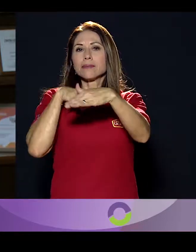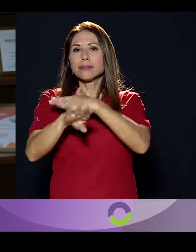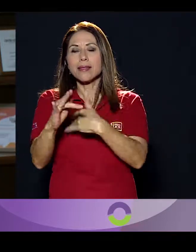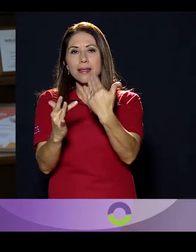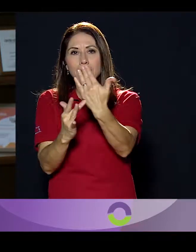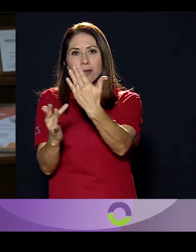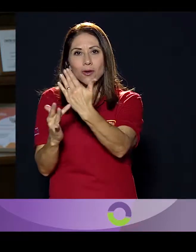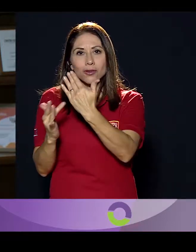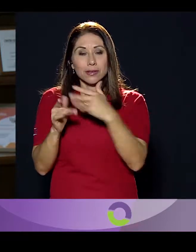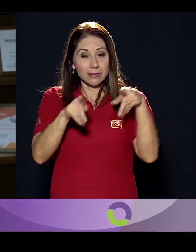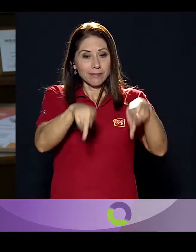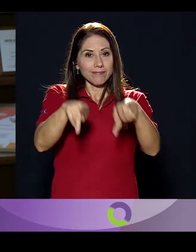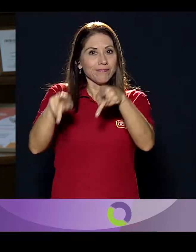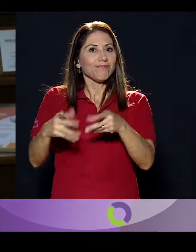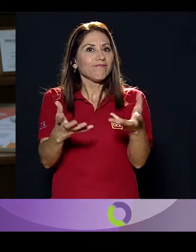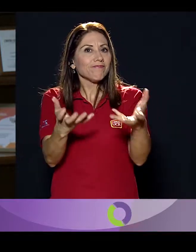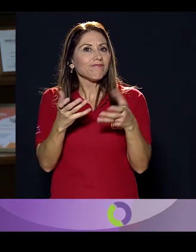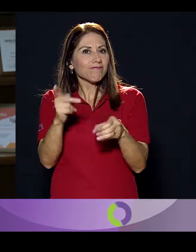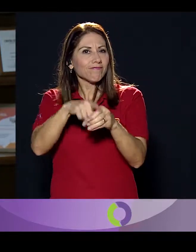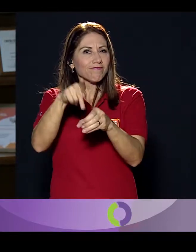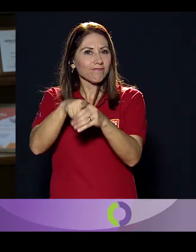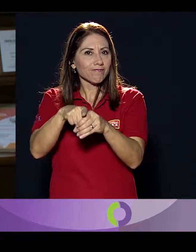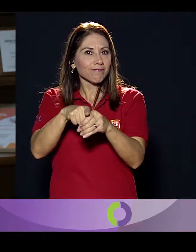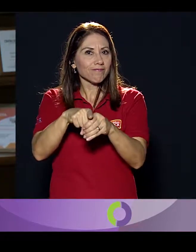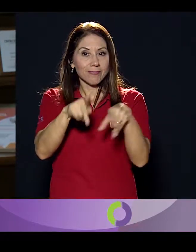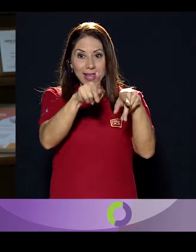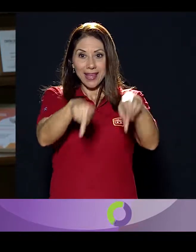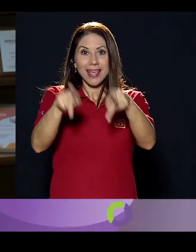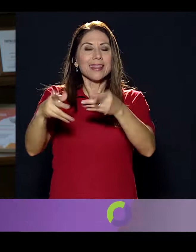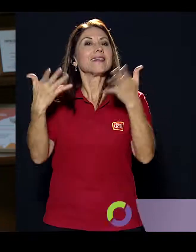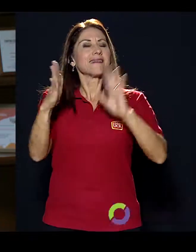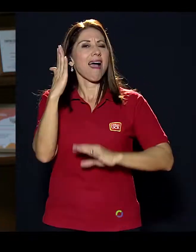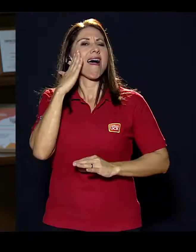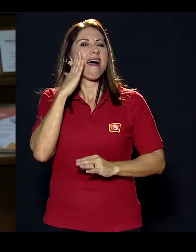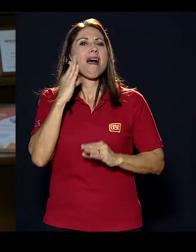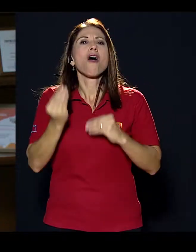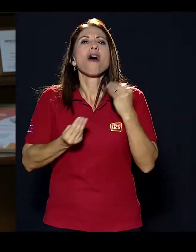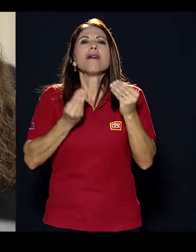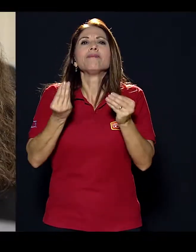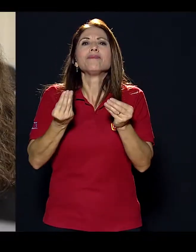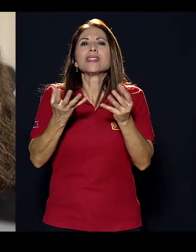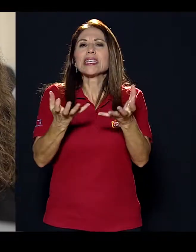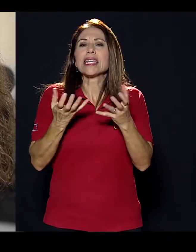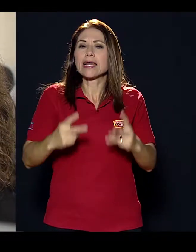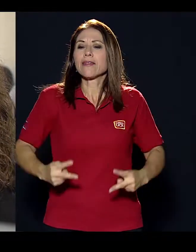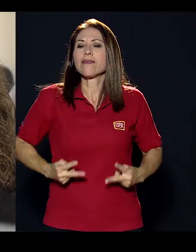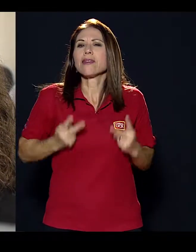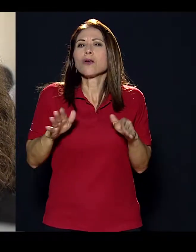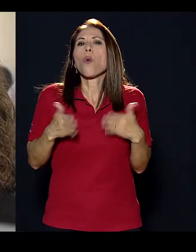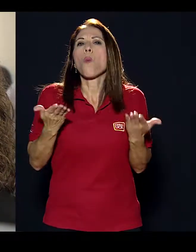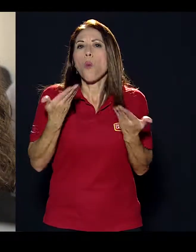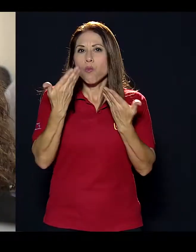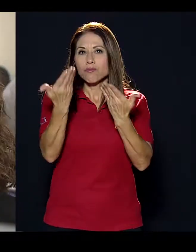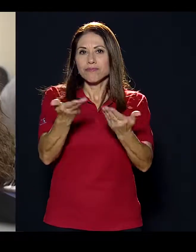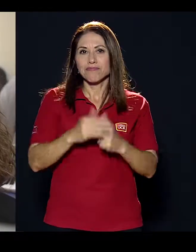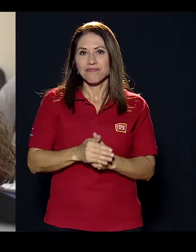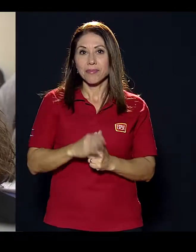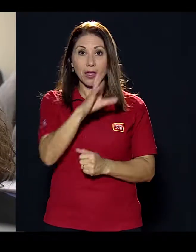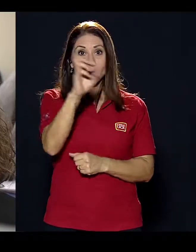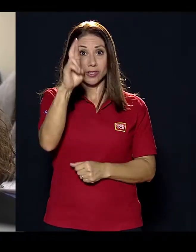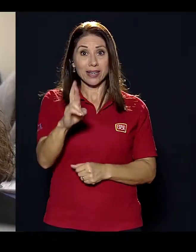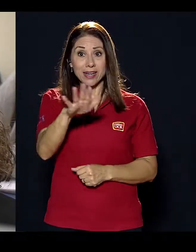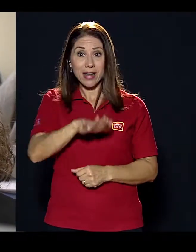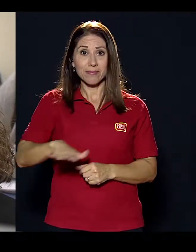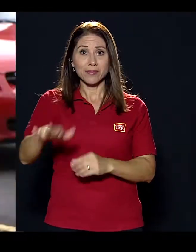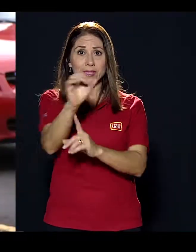las tecnologías, es gente que quiere participar, es gente que definió ya cómo quiere vivir. En Costa Rica,